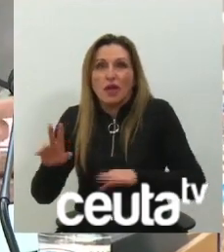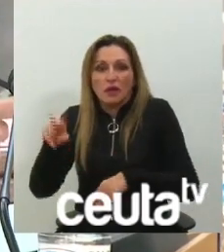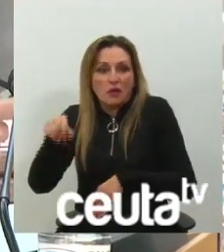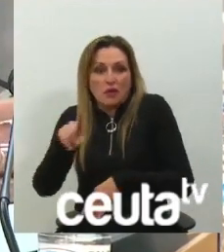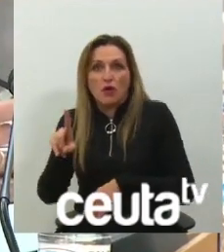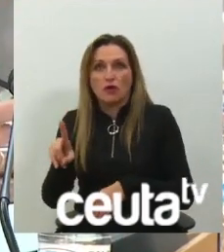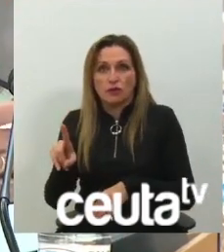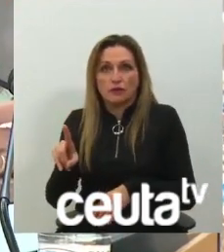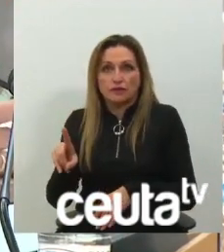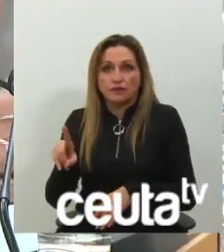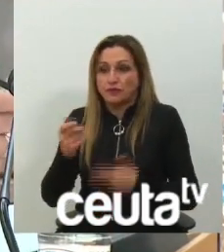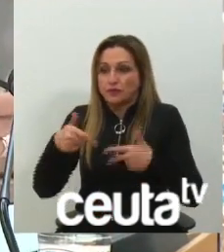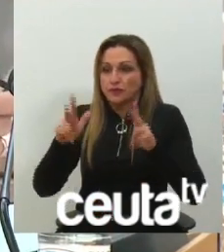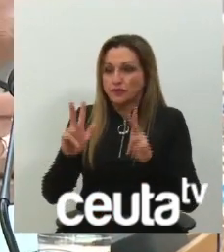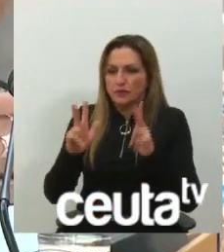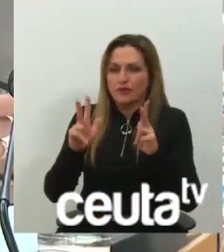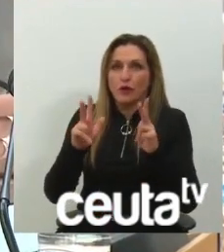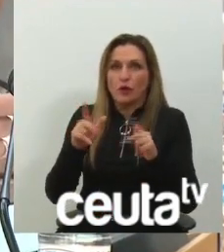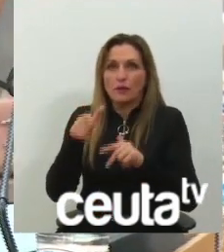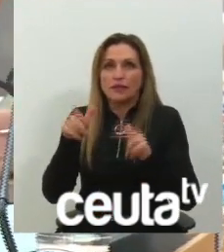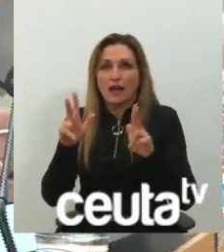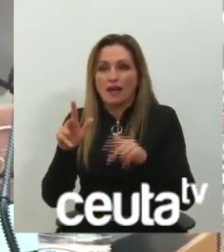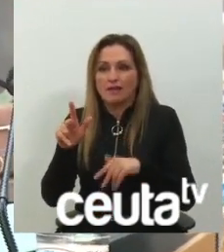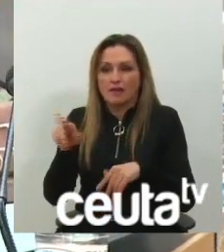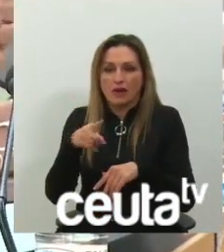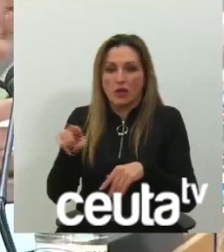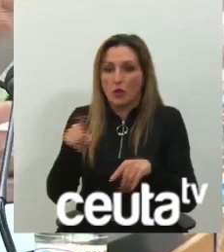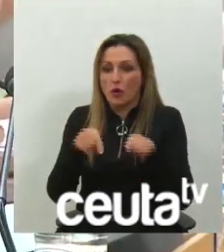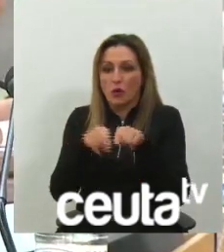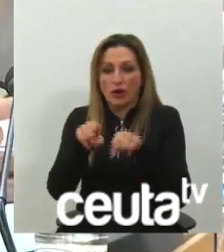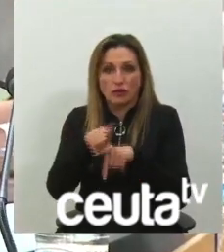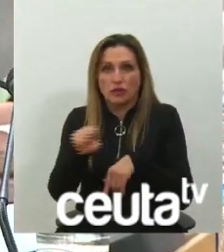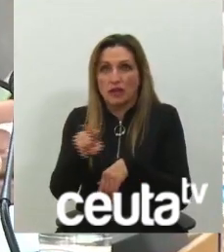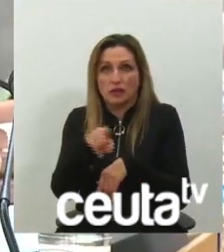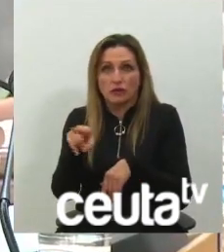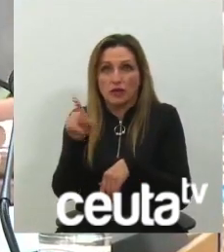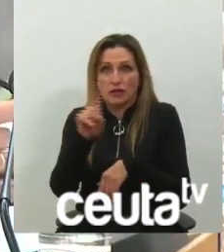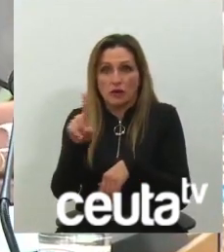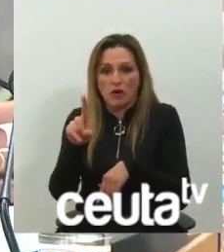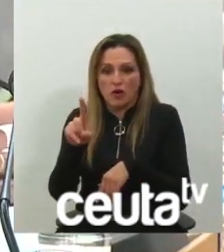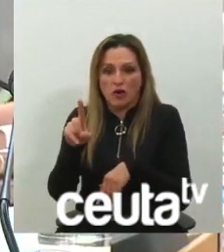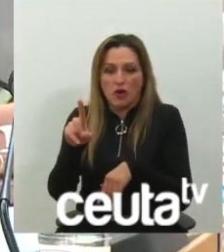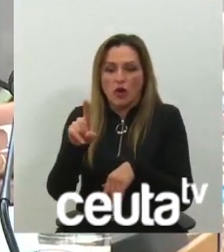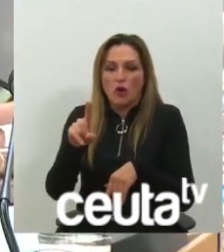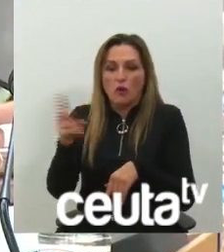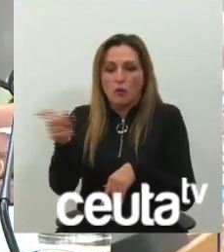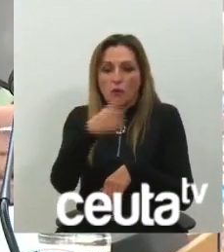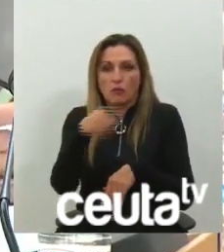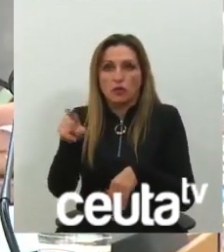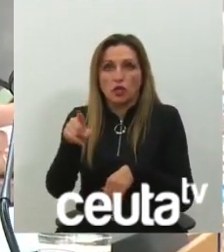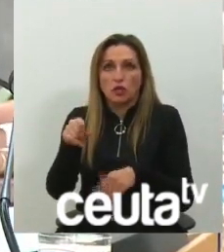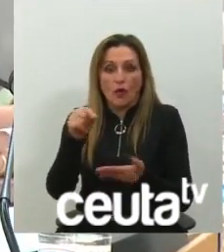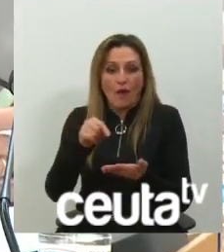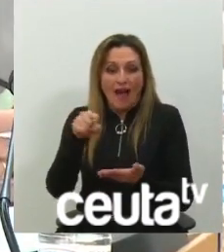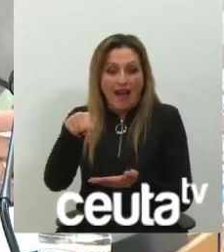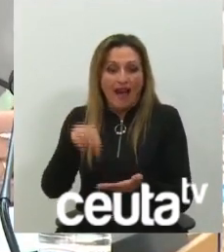liberal no no un liberal no es un estadista como son ustedes ustedes en poco tiempo han traído aquí navieras que creo aquí